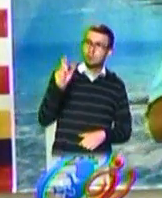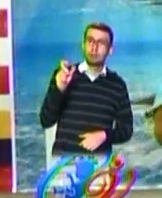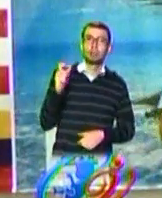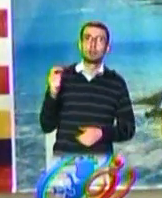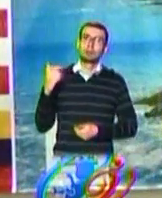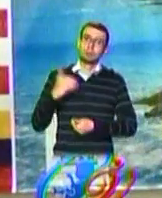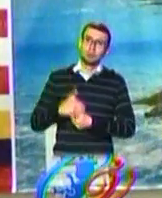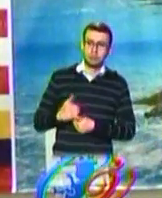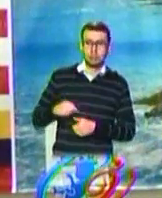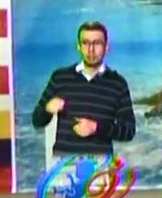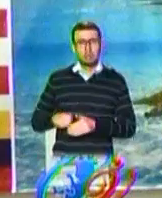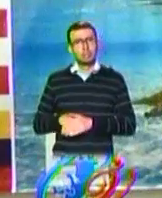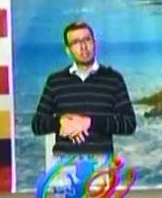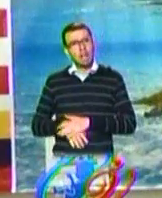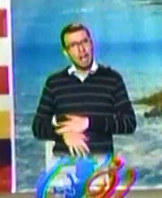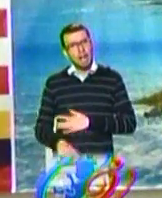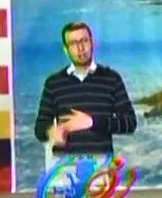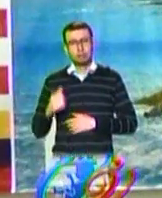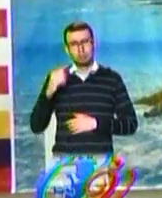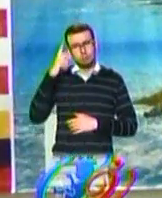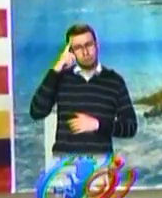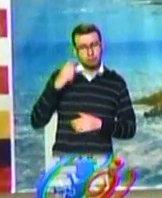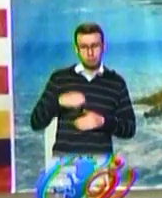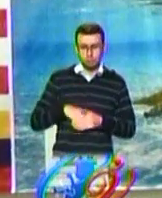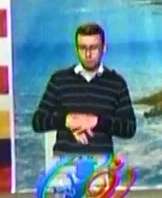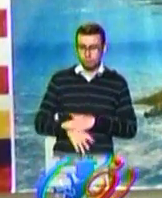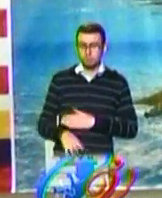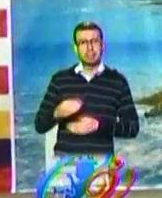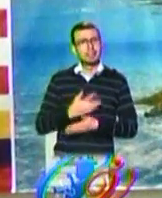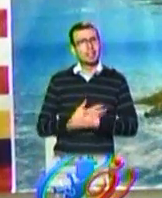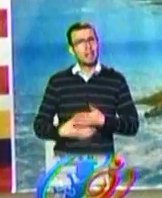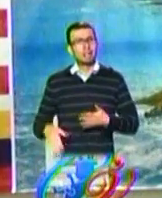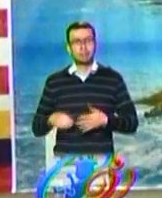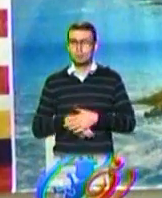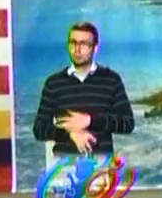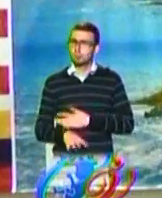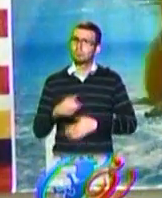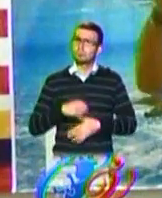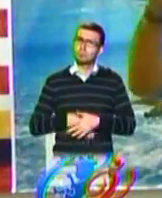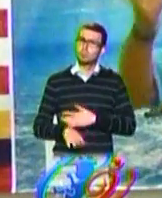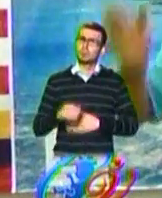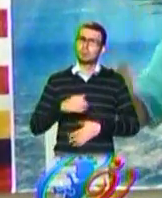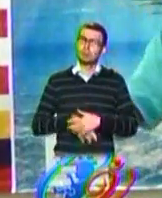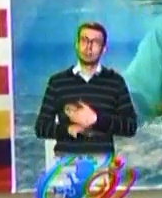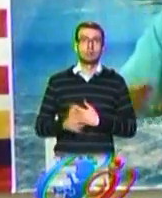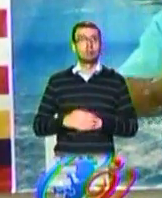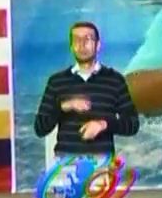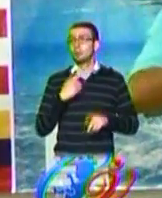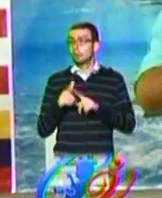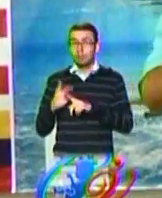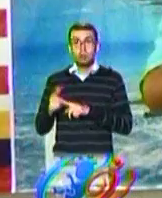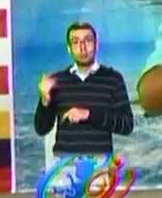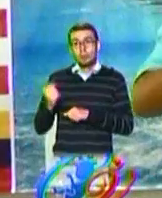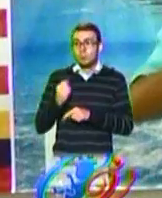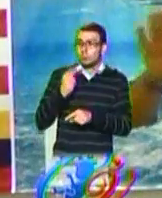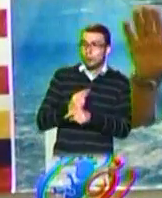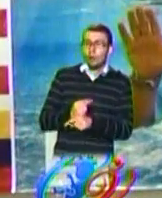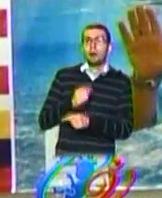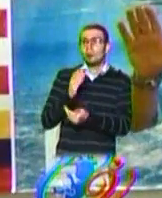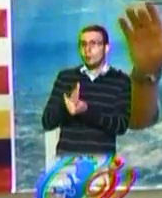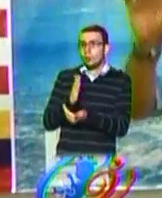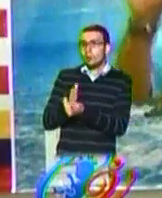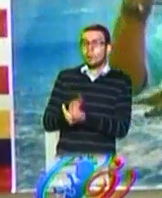de un sangrado vaginal recurrente, vista por ginecólogos, vista por todos, no tenía